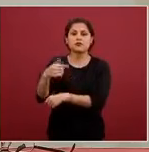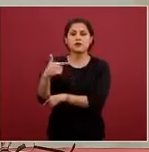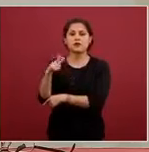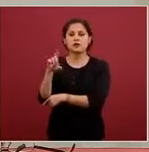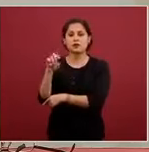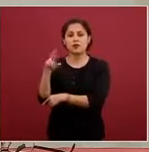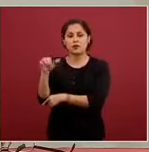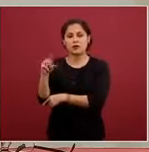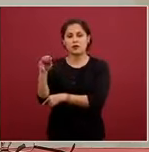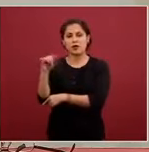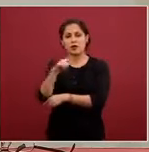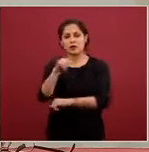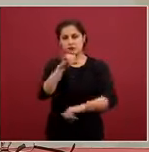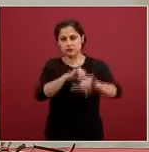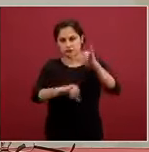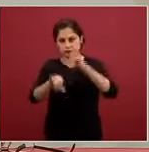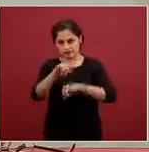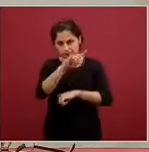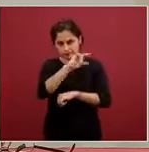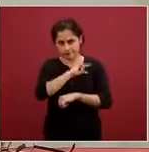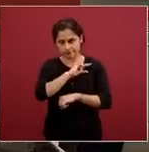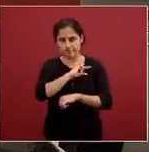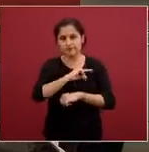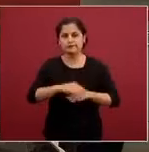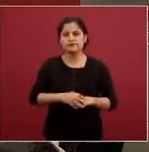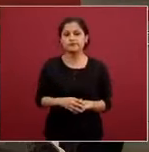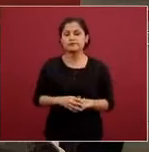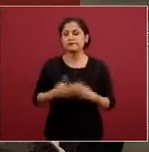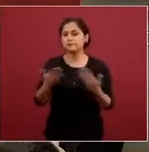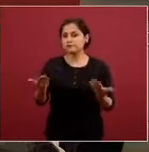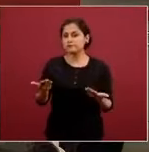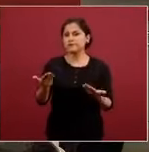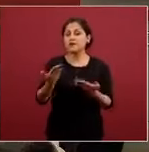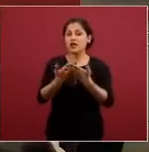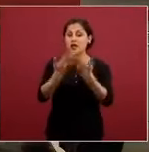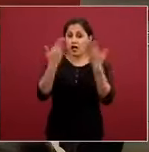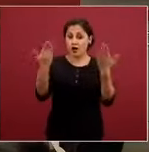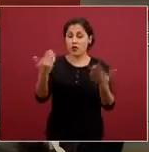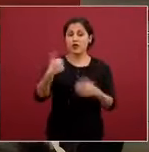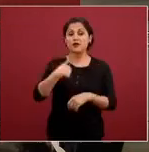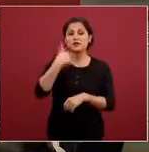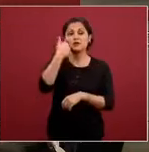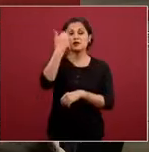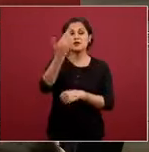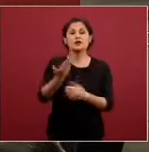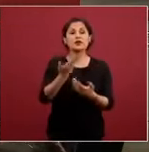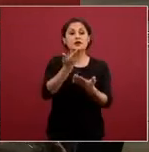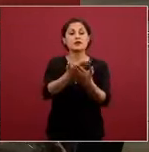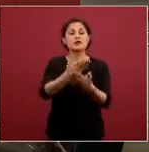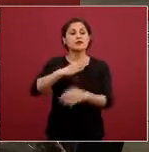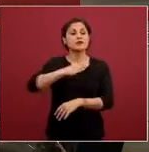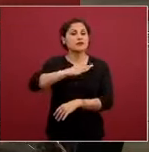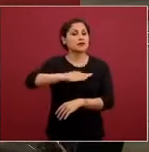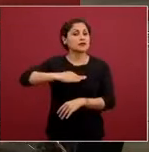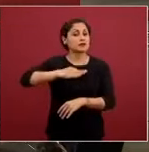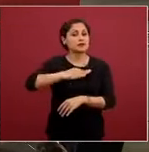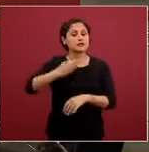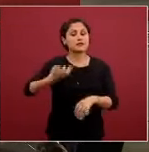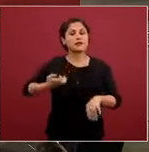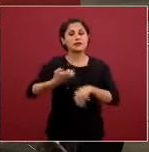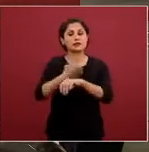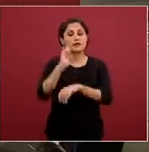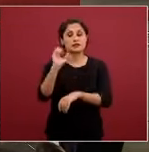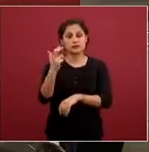Tamaulipas. Lo tercero no es una aclaración, sino es una felicitación. En el estado de